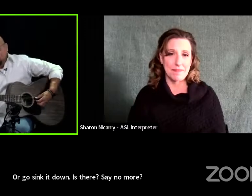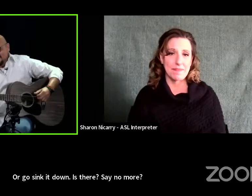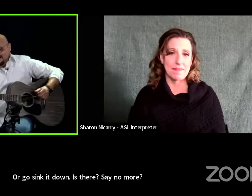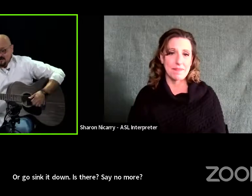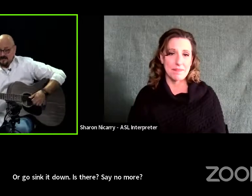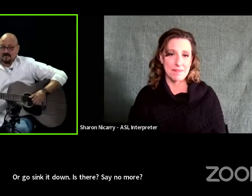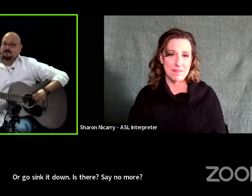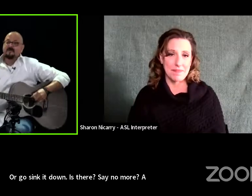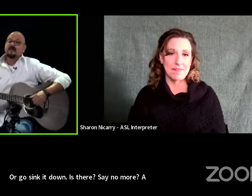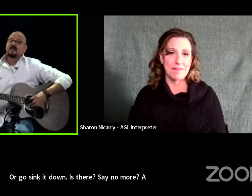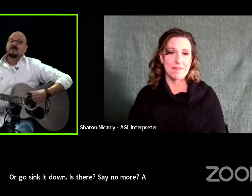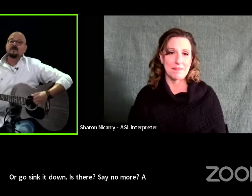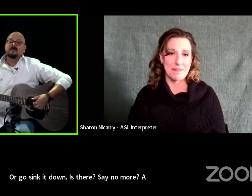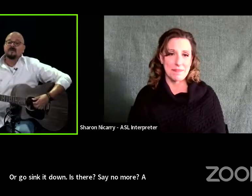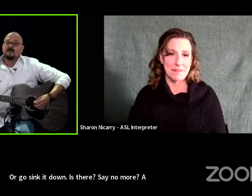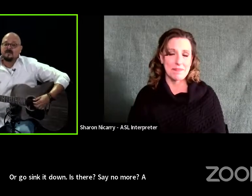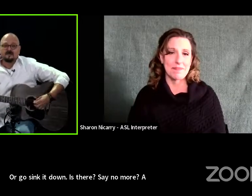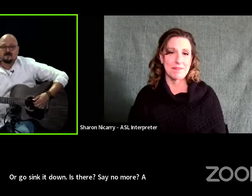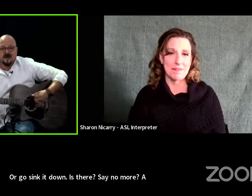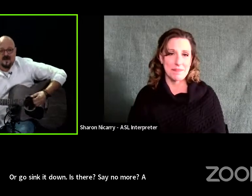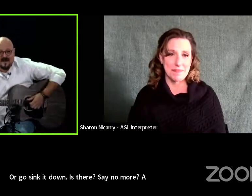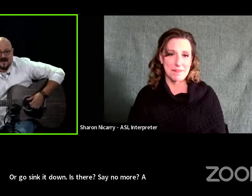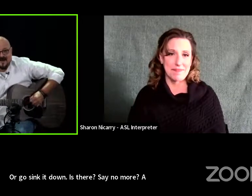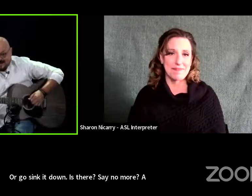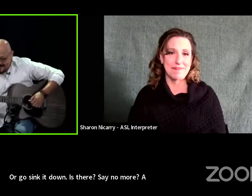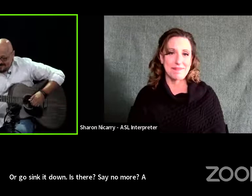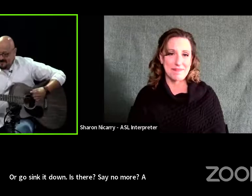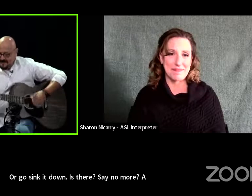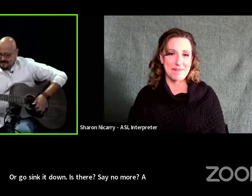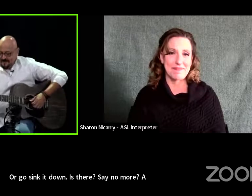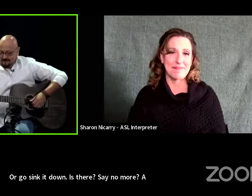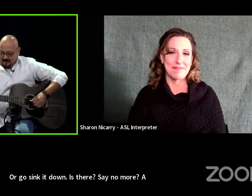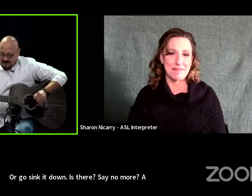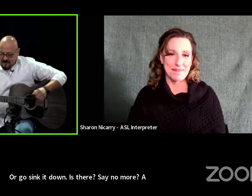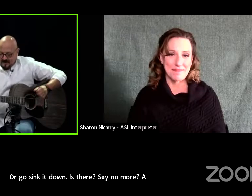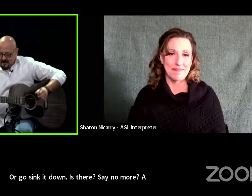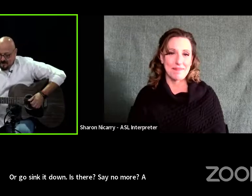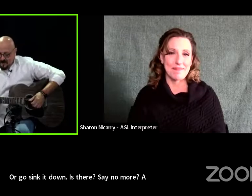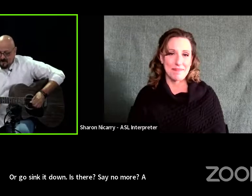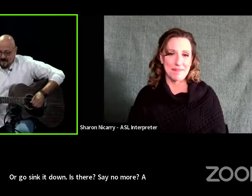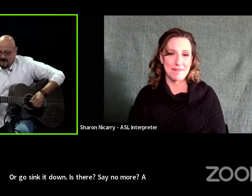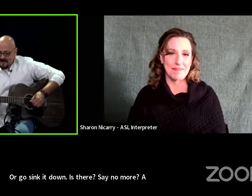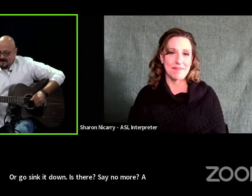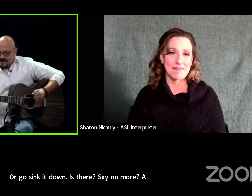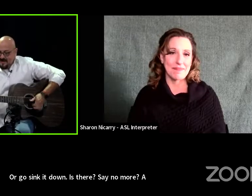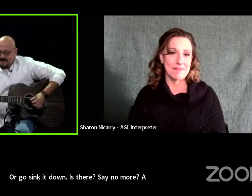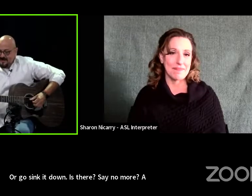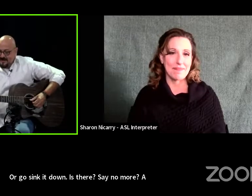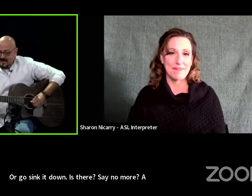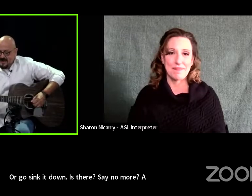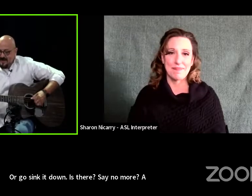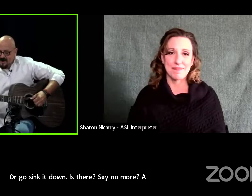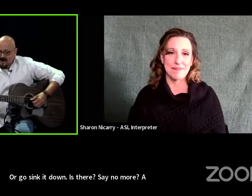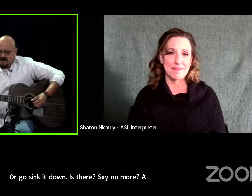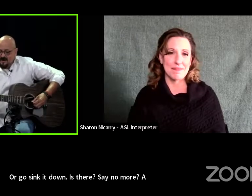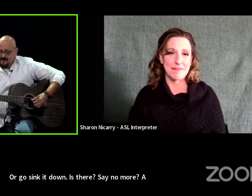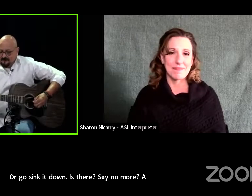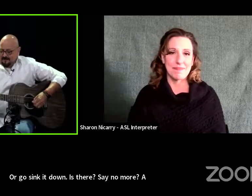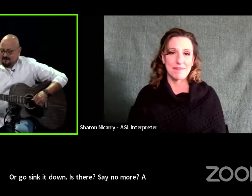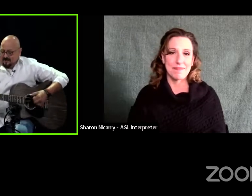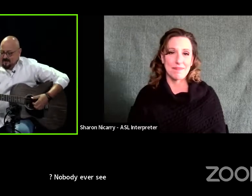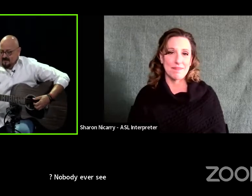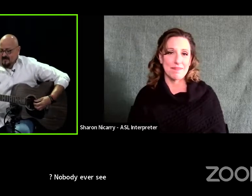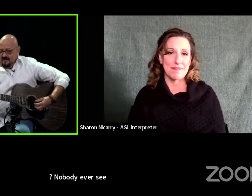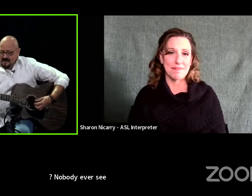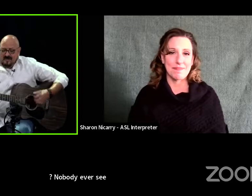lentes en medio de sombras. Robaré del cielo